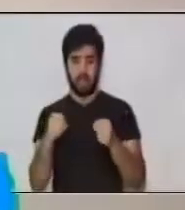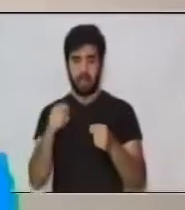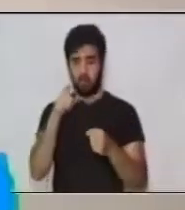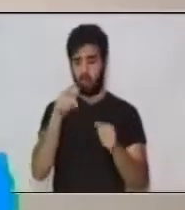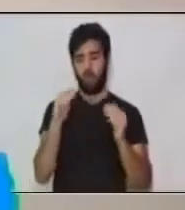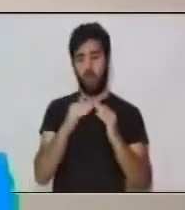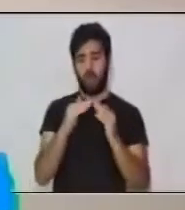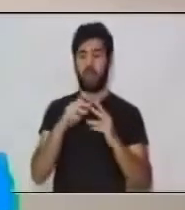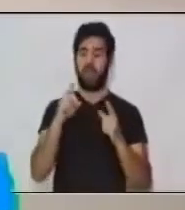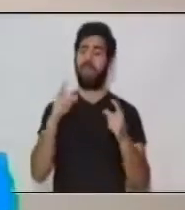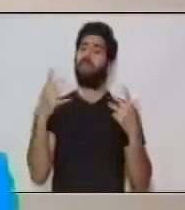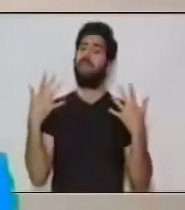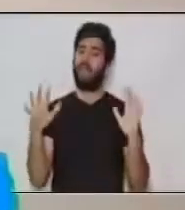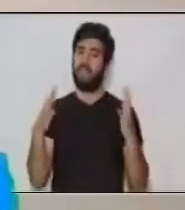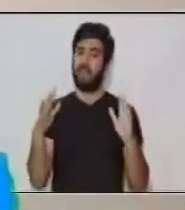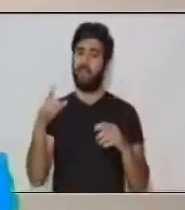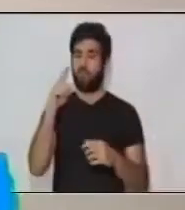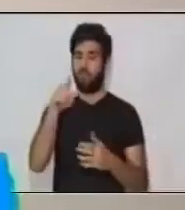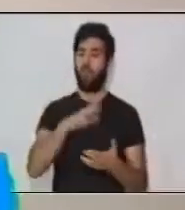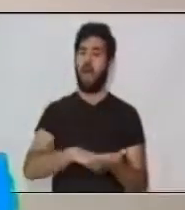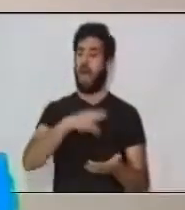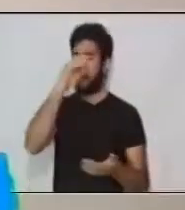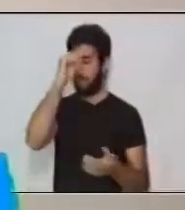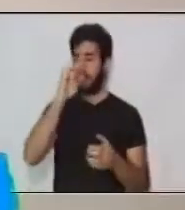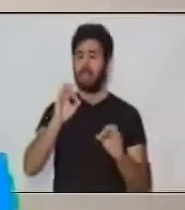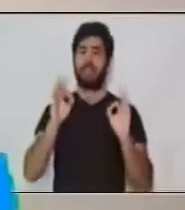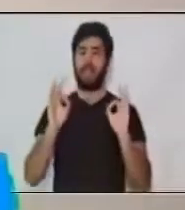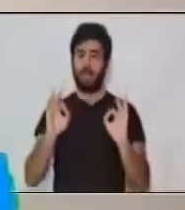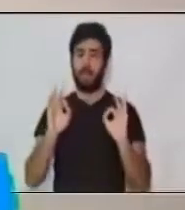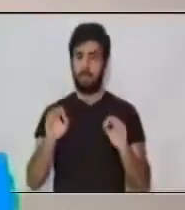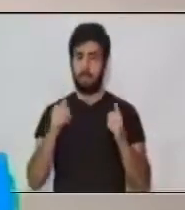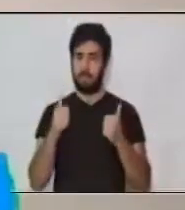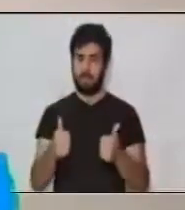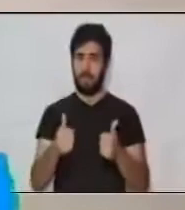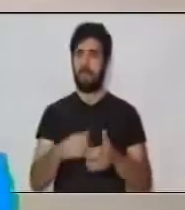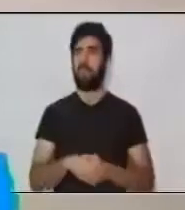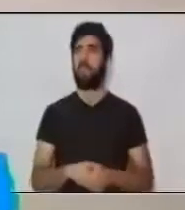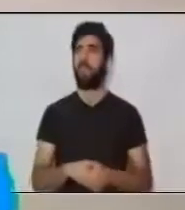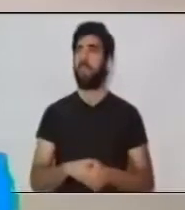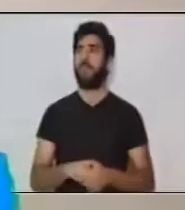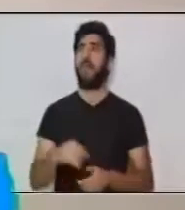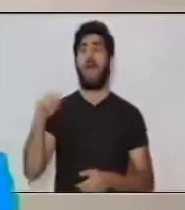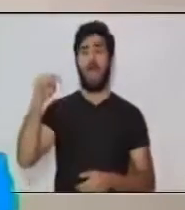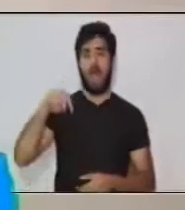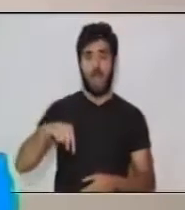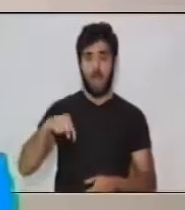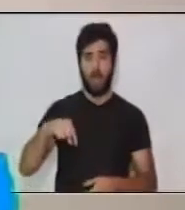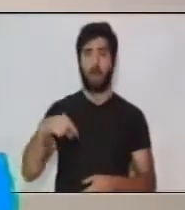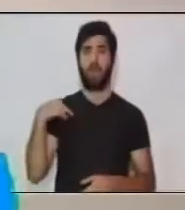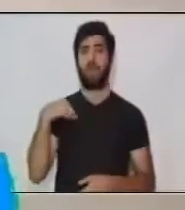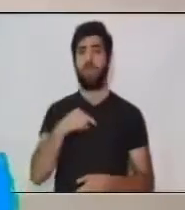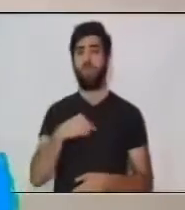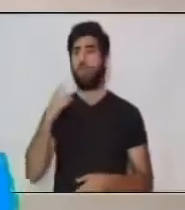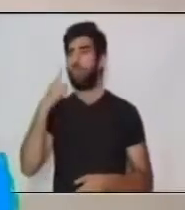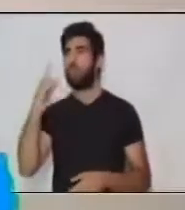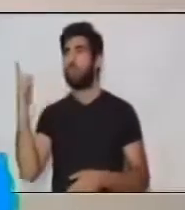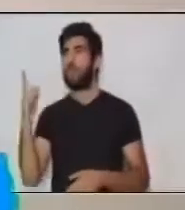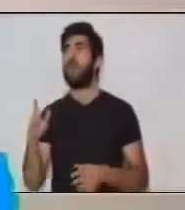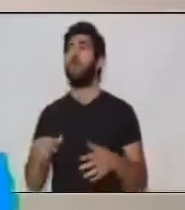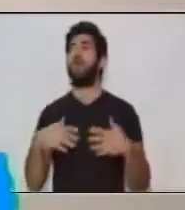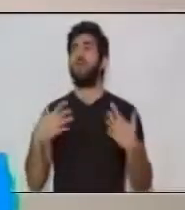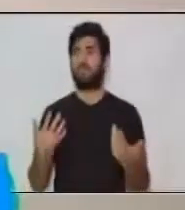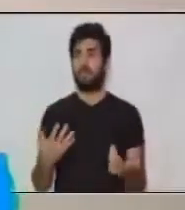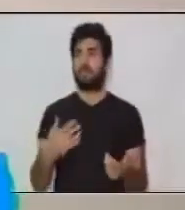aprendiendo del tema de geometría. Continuemos. Ahora, ¿cuál es el ángulo